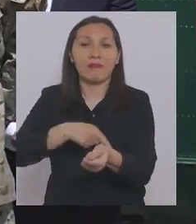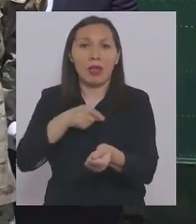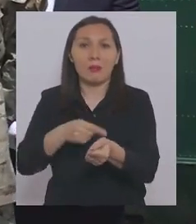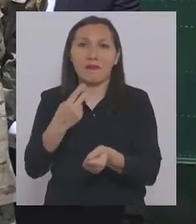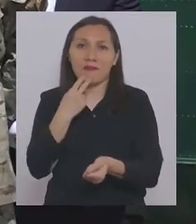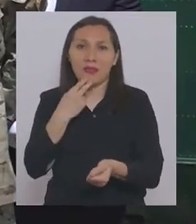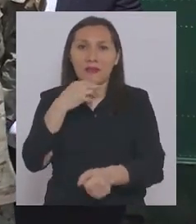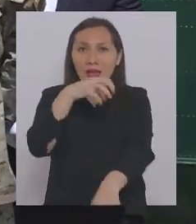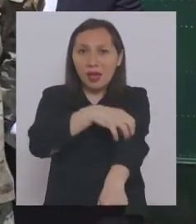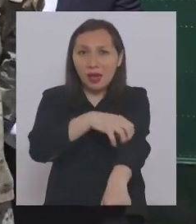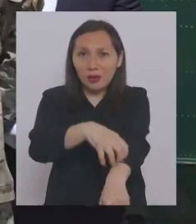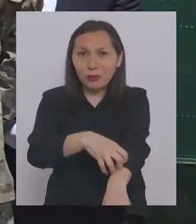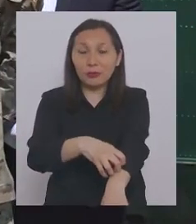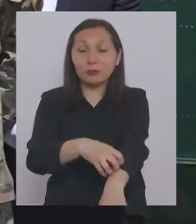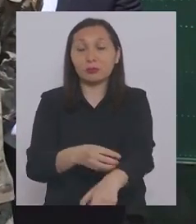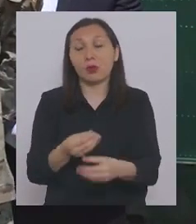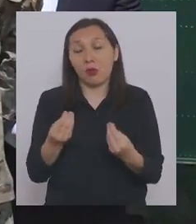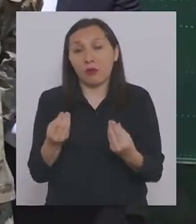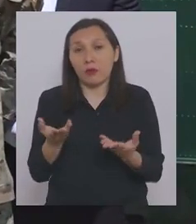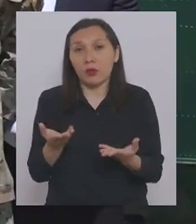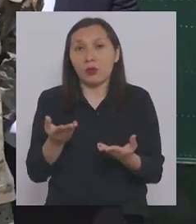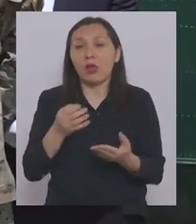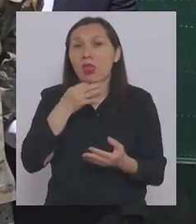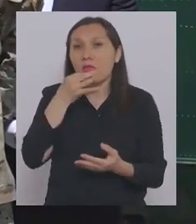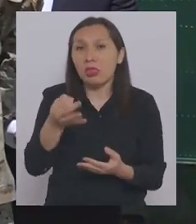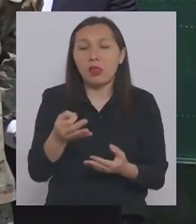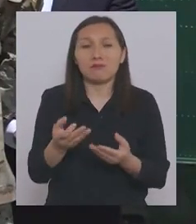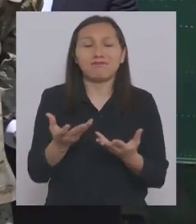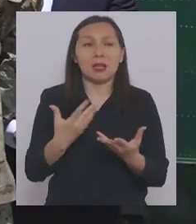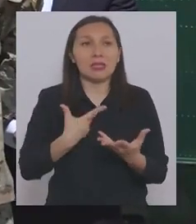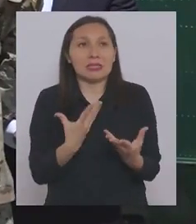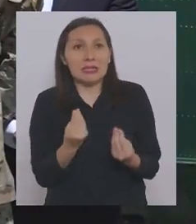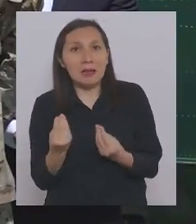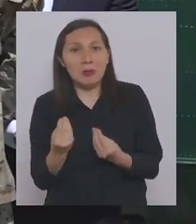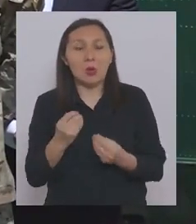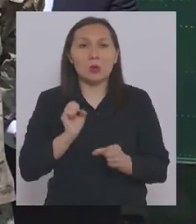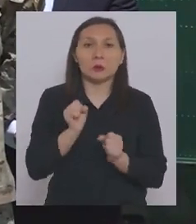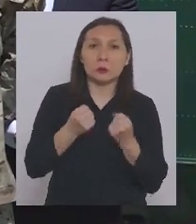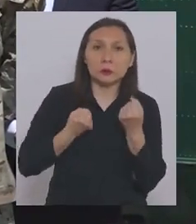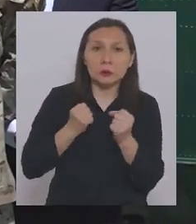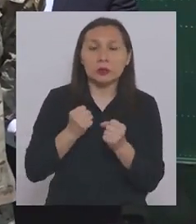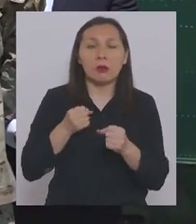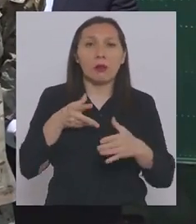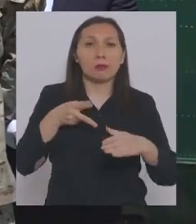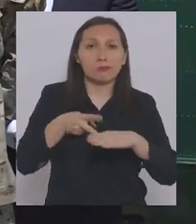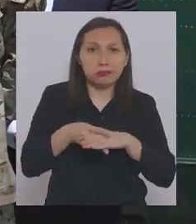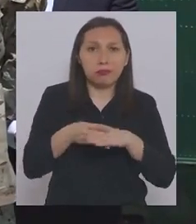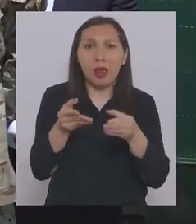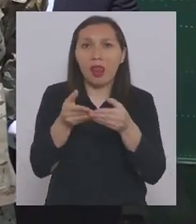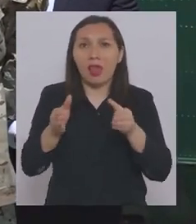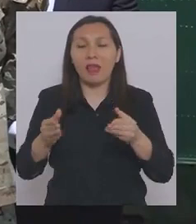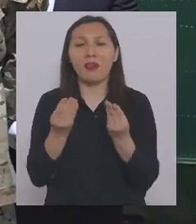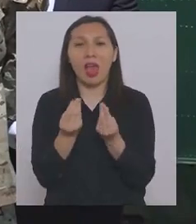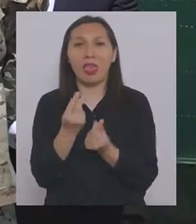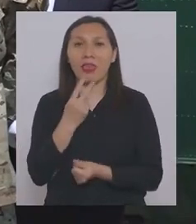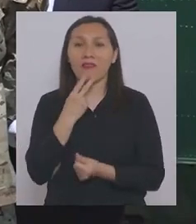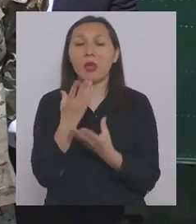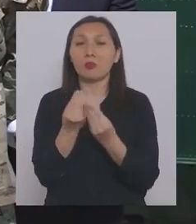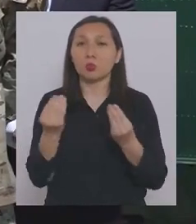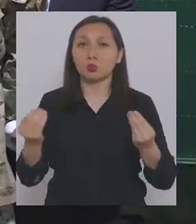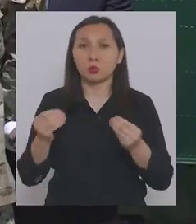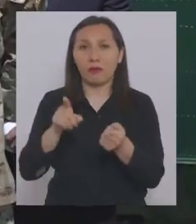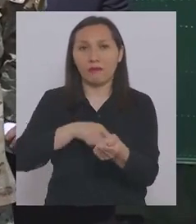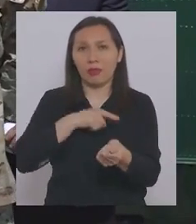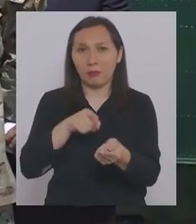regiones. Y por supuesto ha generado temor y angustia y ha restringido las libertades y la calidad de vida de muchas